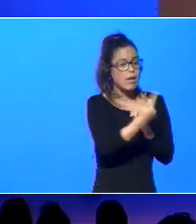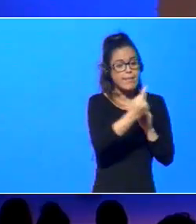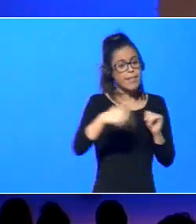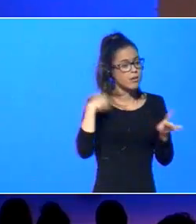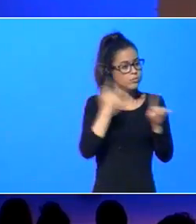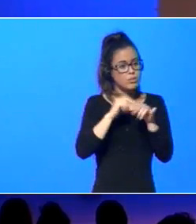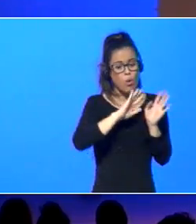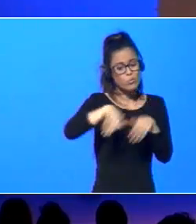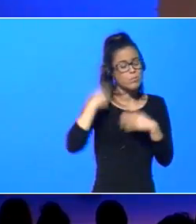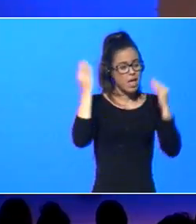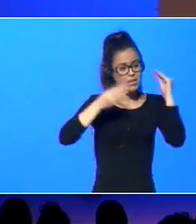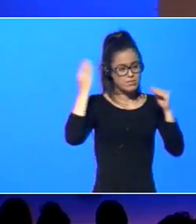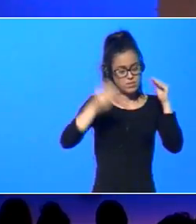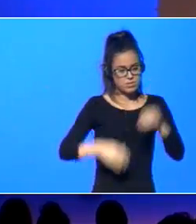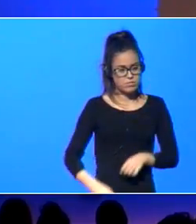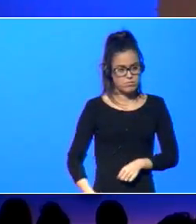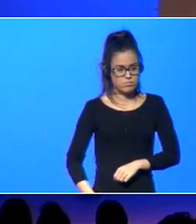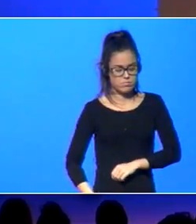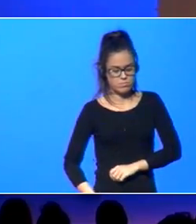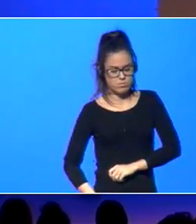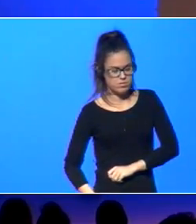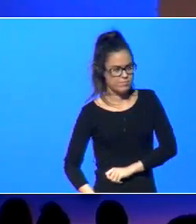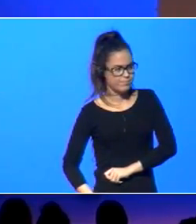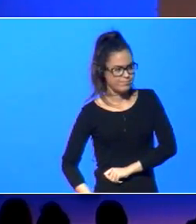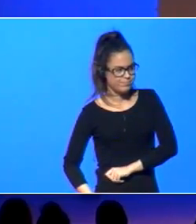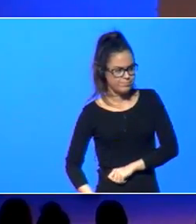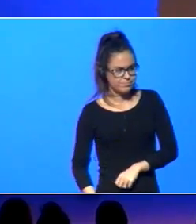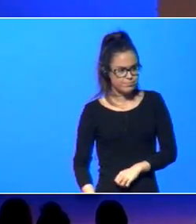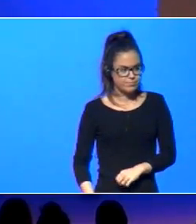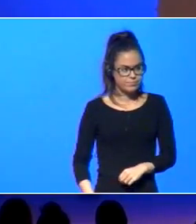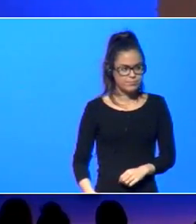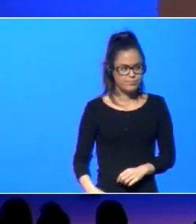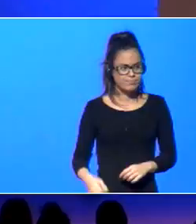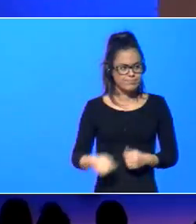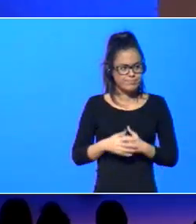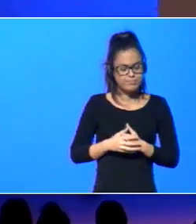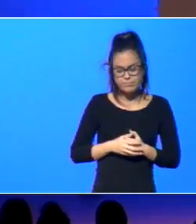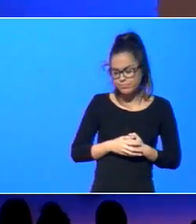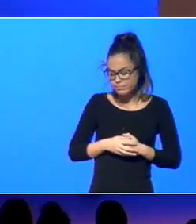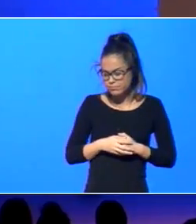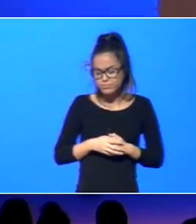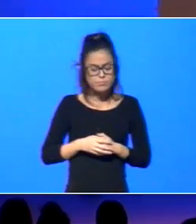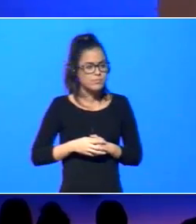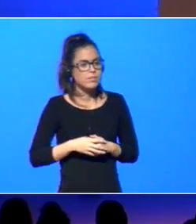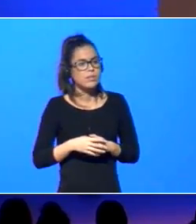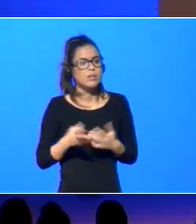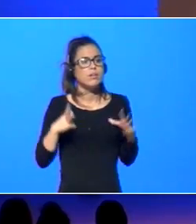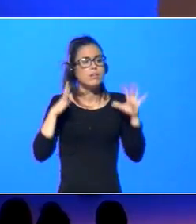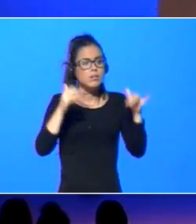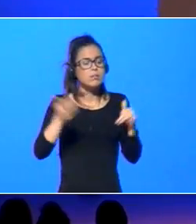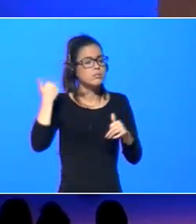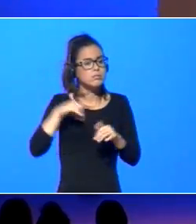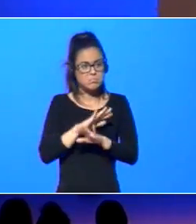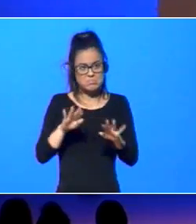reflexión en cuanto hacia dónde vamos. Bueno, pues empiezo ya. Sí. Empieza ya. Aparecerá, sí. Y ya